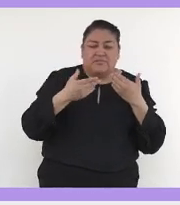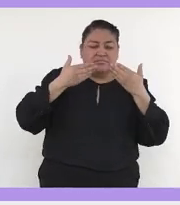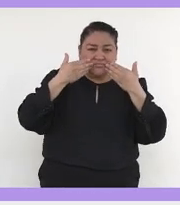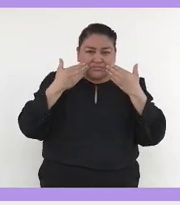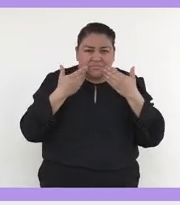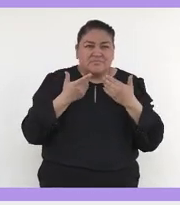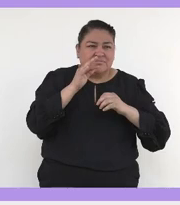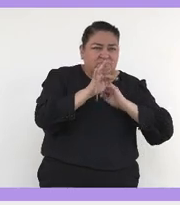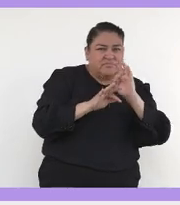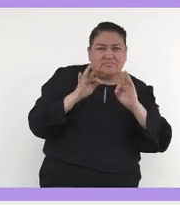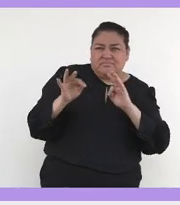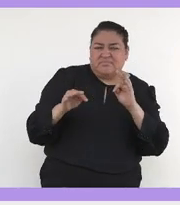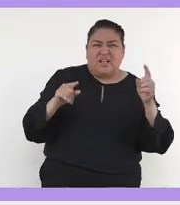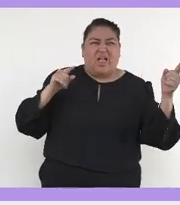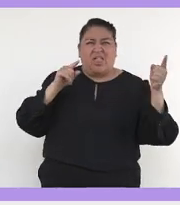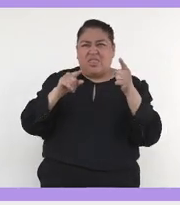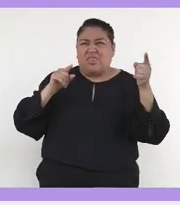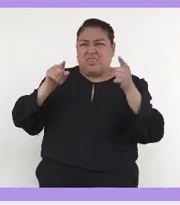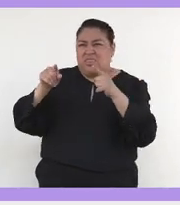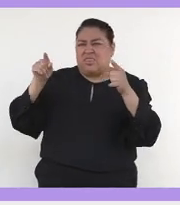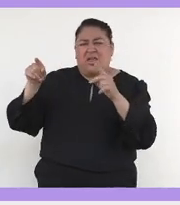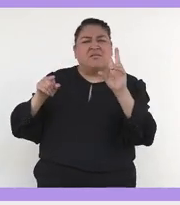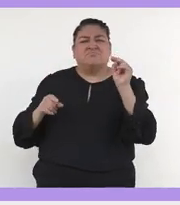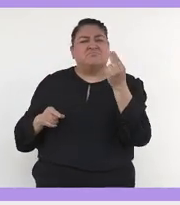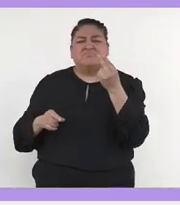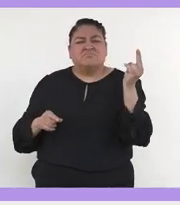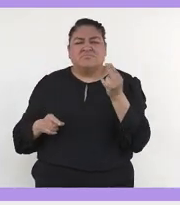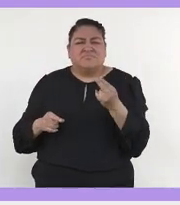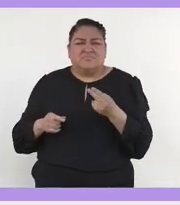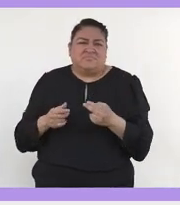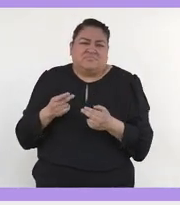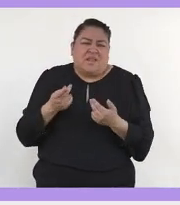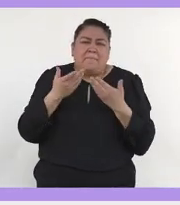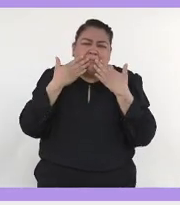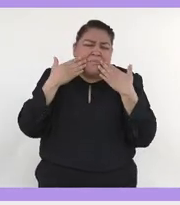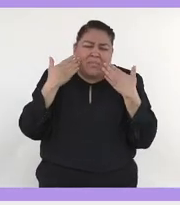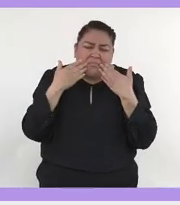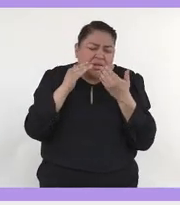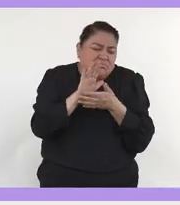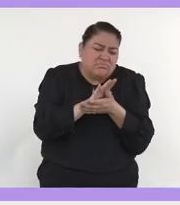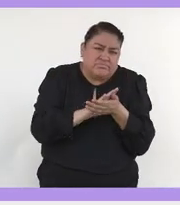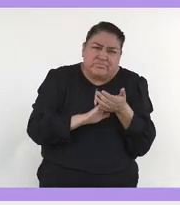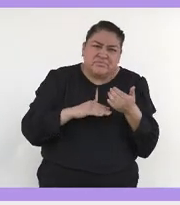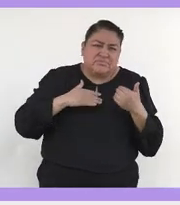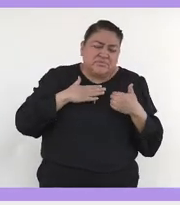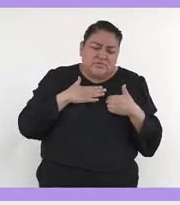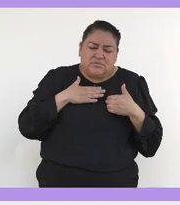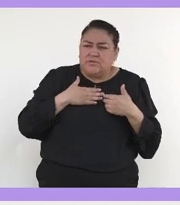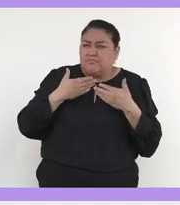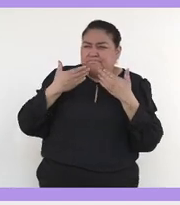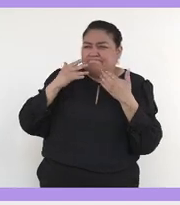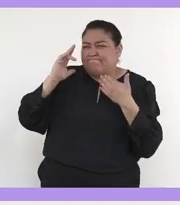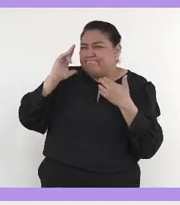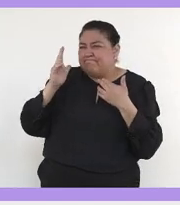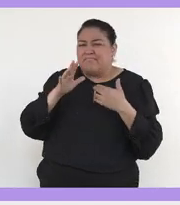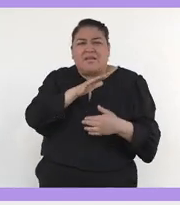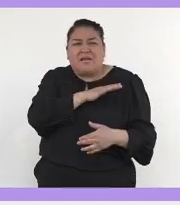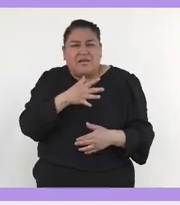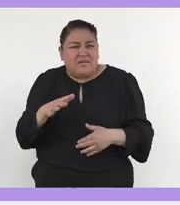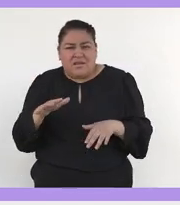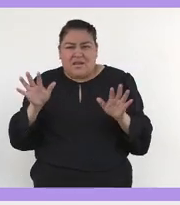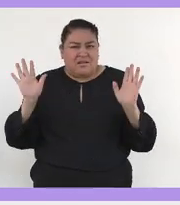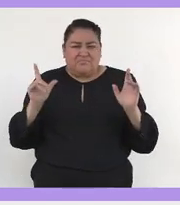bienvenida de aceptación porque lo pueden hacer y no tienen que hacer mucho eh o sea simplemente ser conscientes de Qué palabras están utilizando